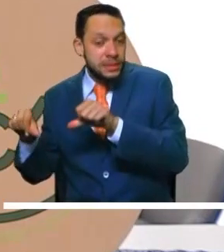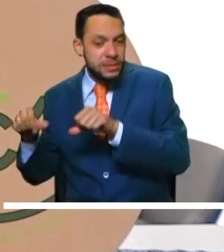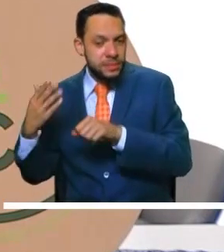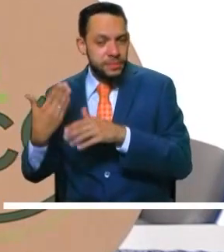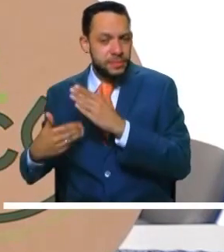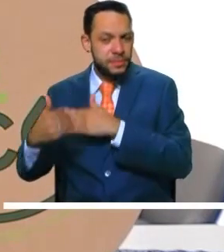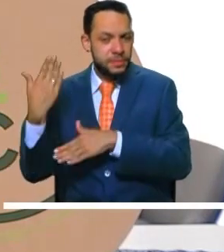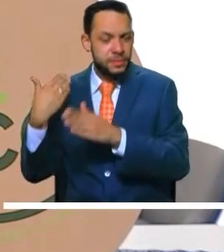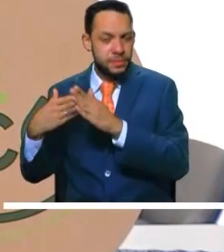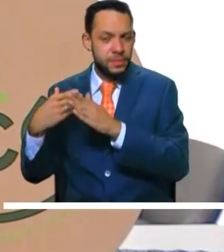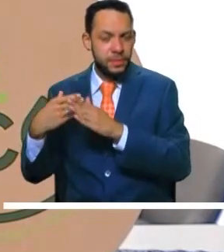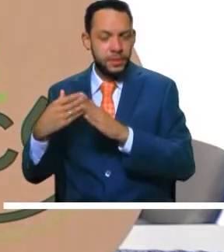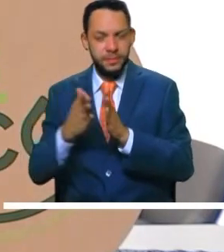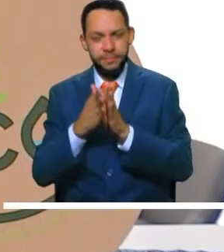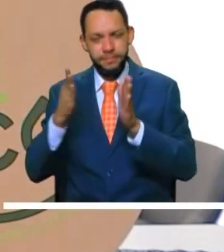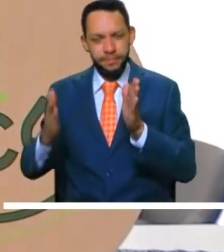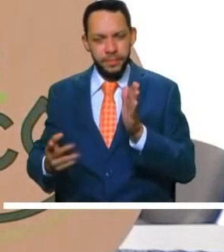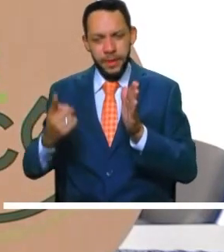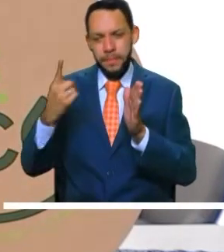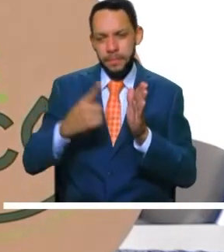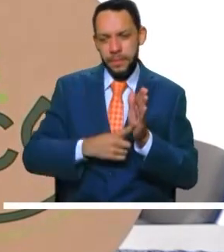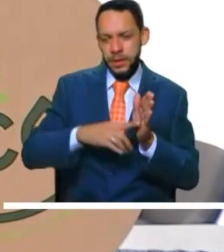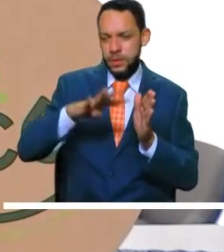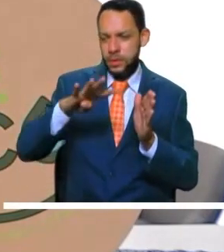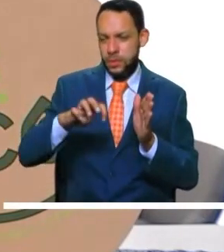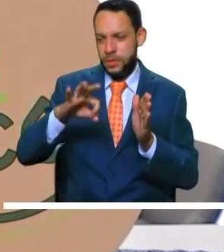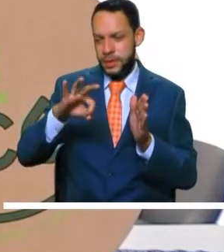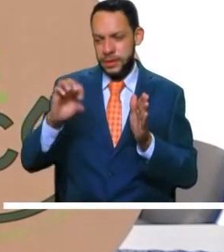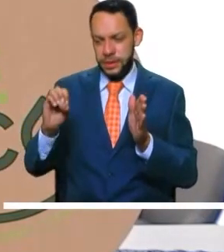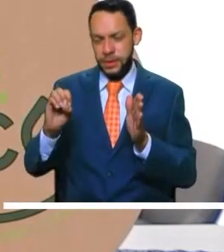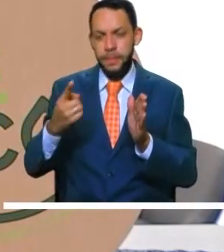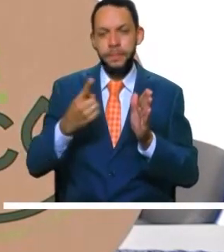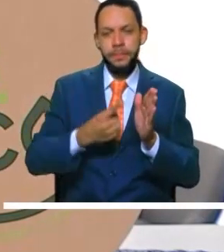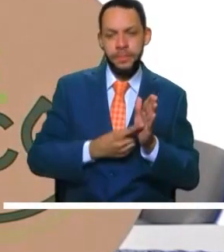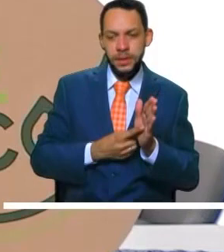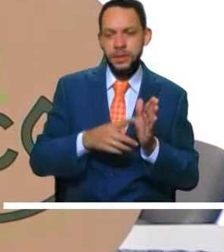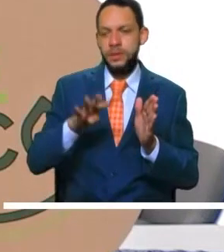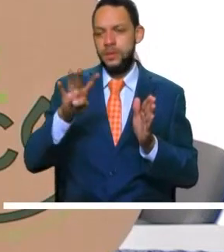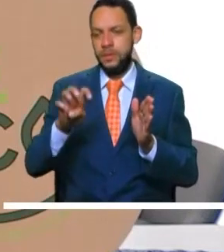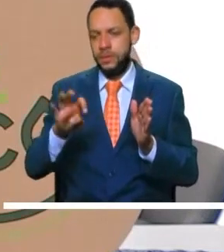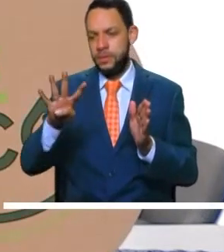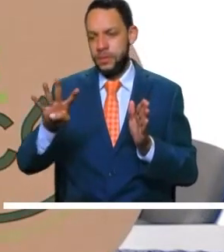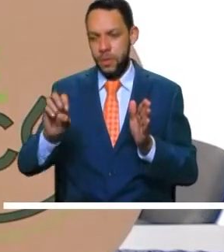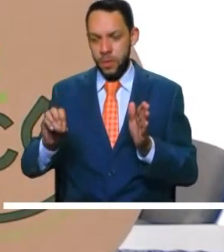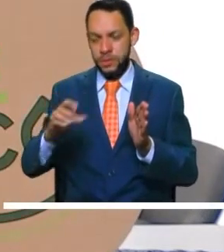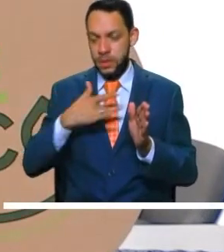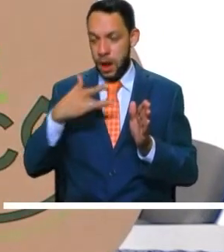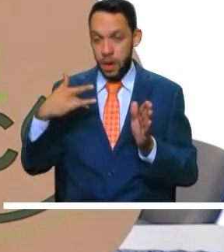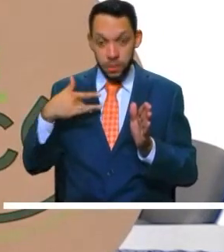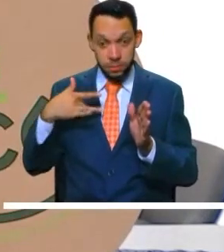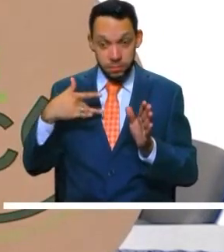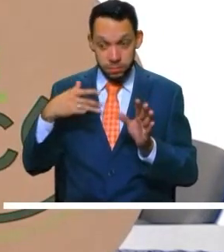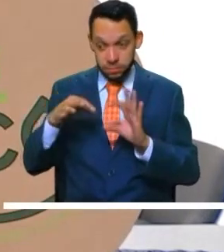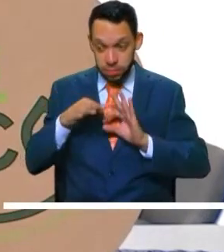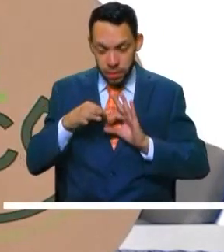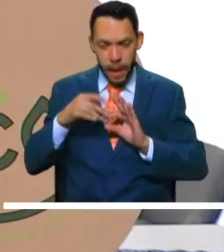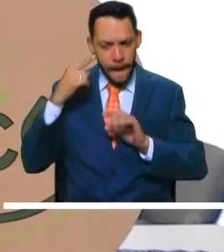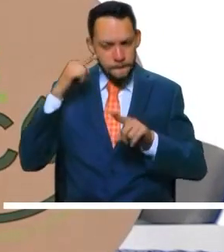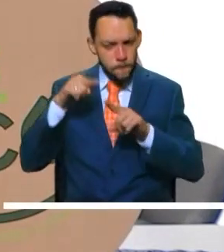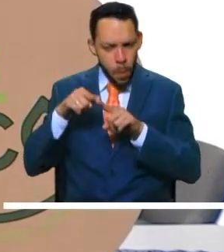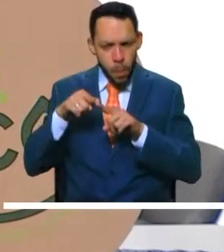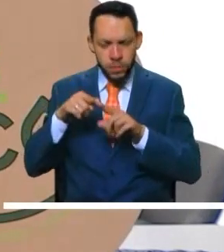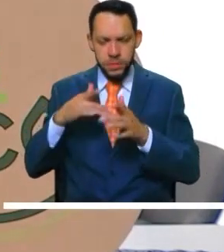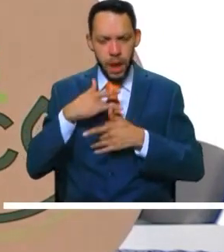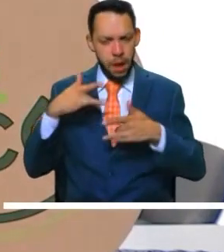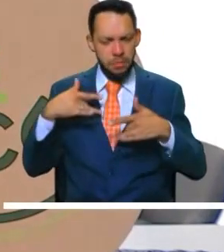años 40, entre los años 30 y 40, nunca se pensó en la salud nuestra. Nunca se pensó en que si lo